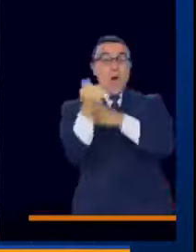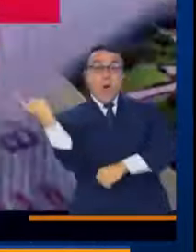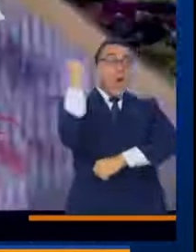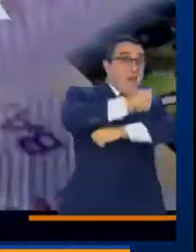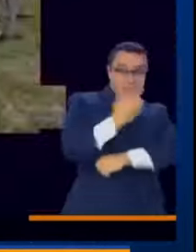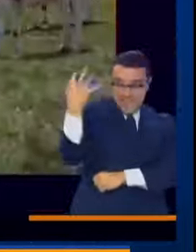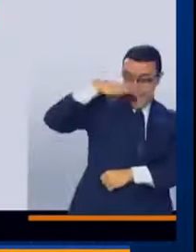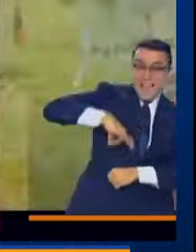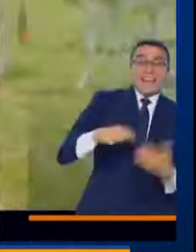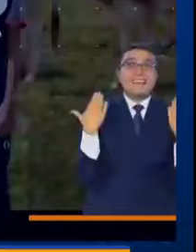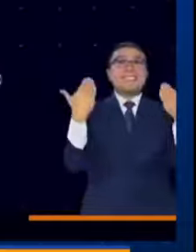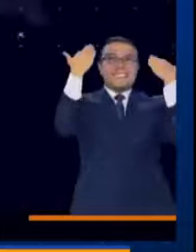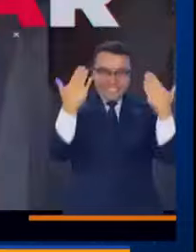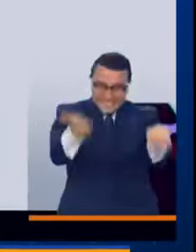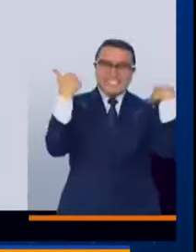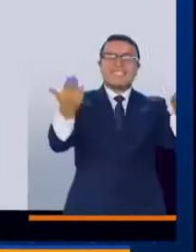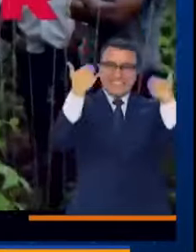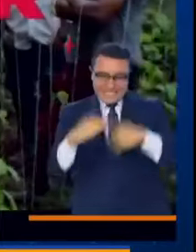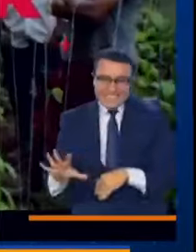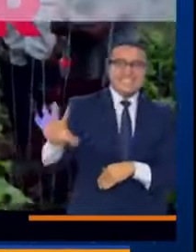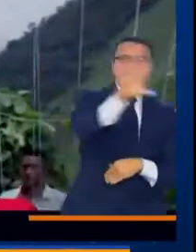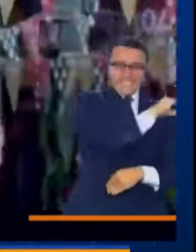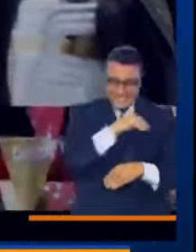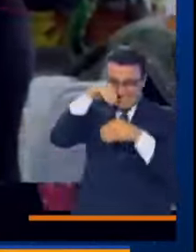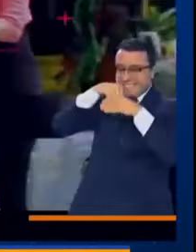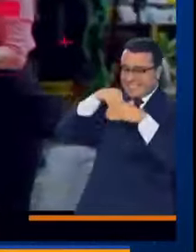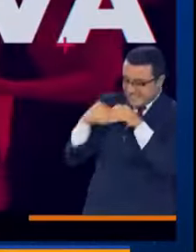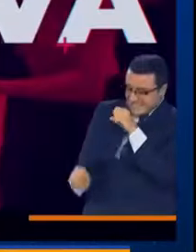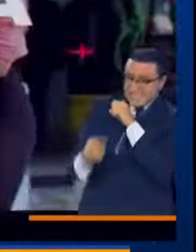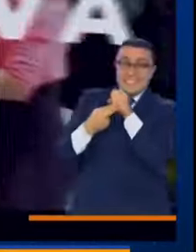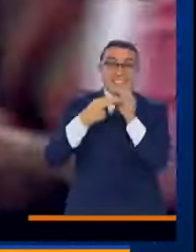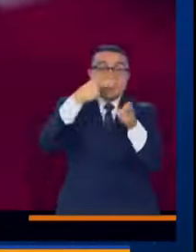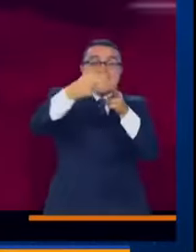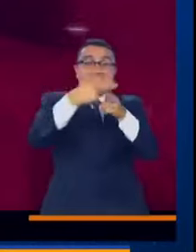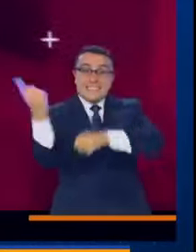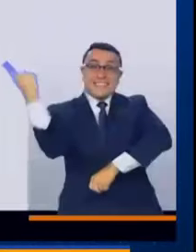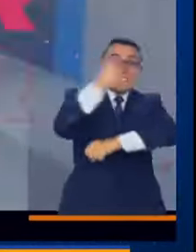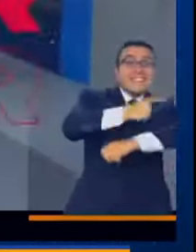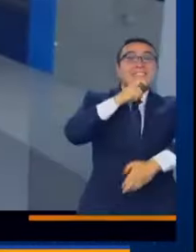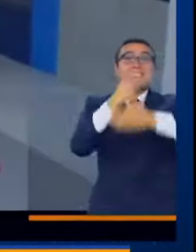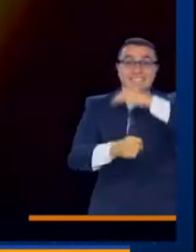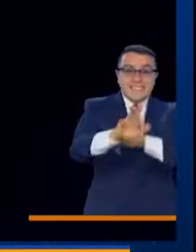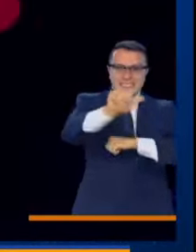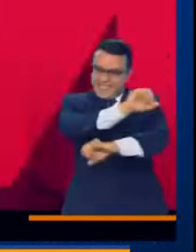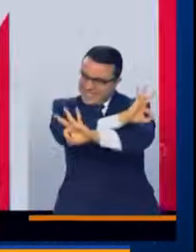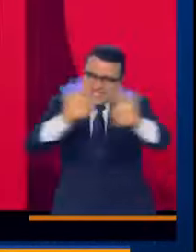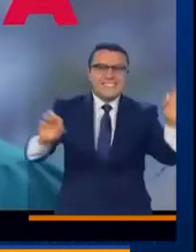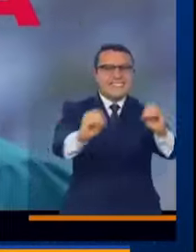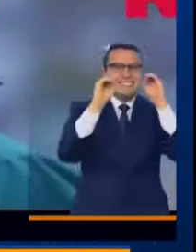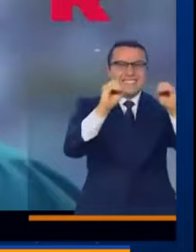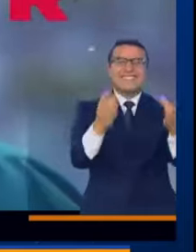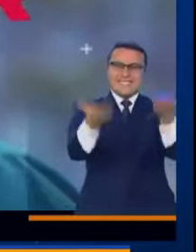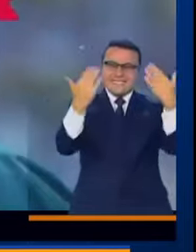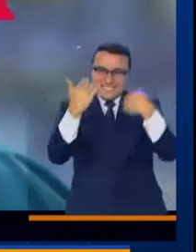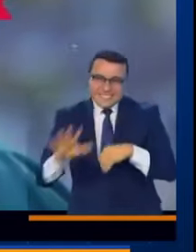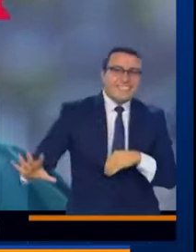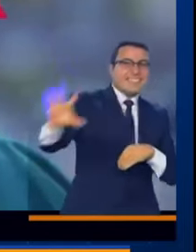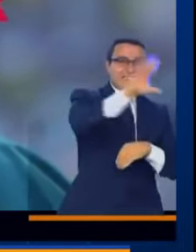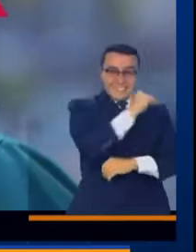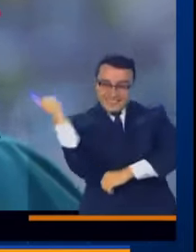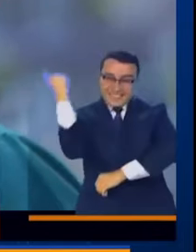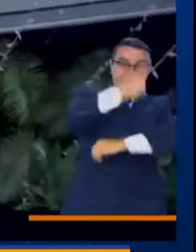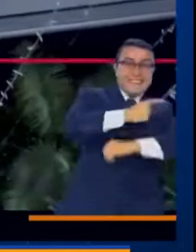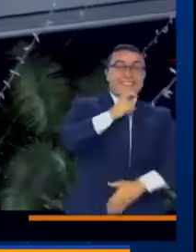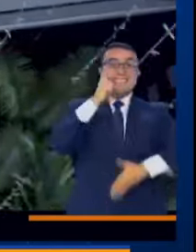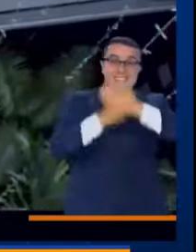ventas van a contribuir al impuesto de renta. Tercero, es muy importante reconocer que el bienestar económico, incluso